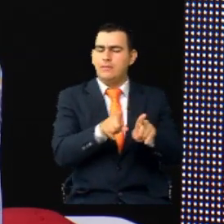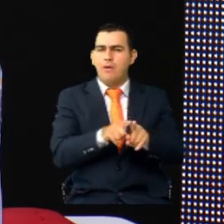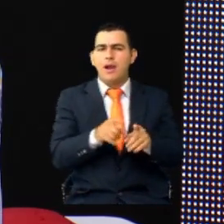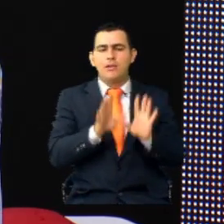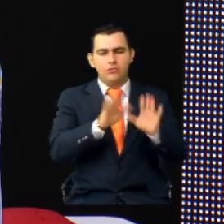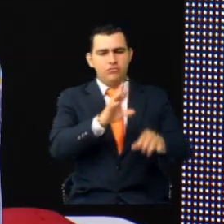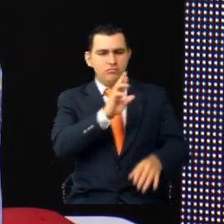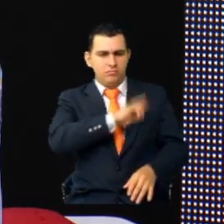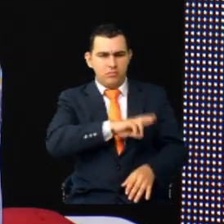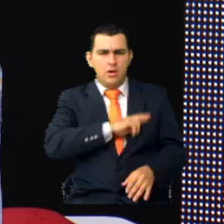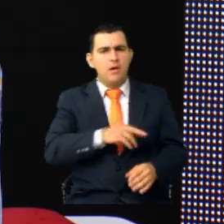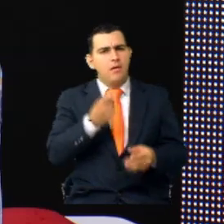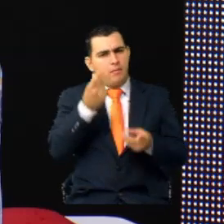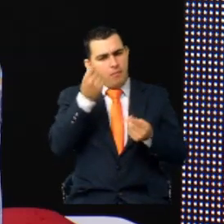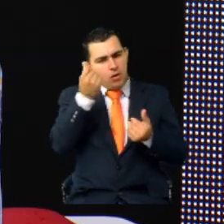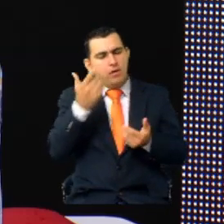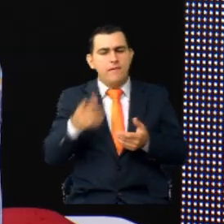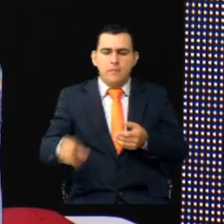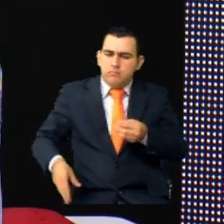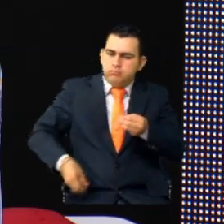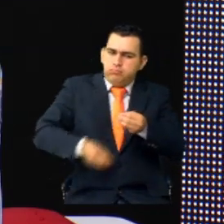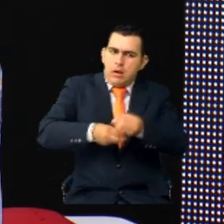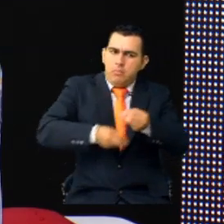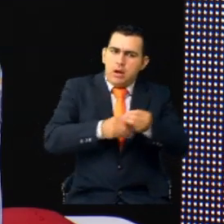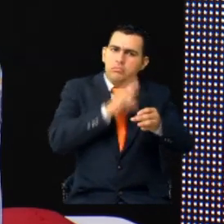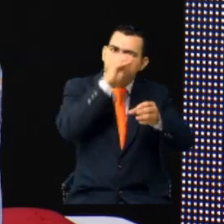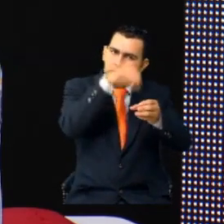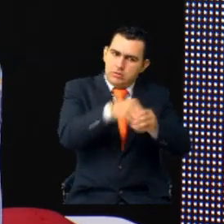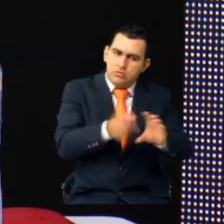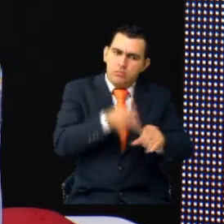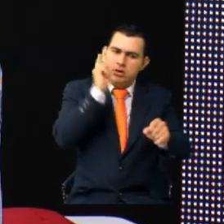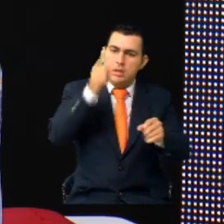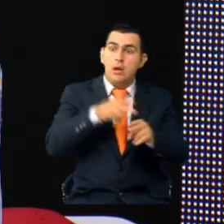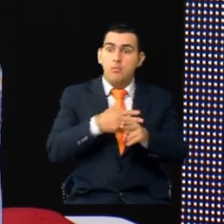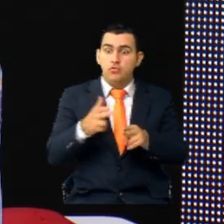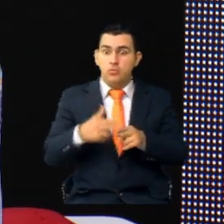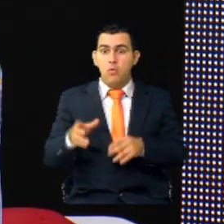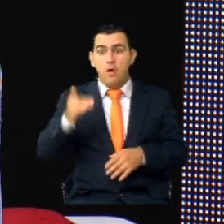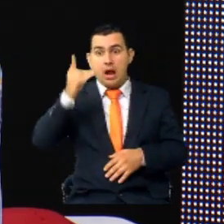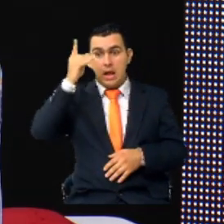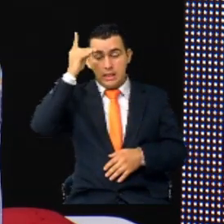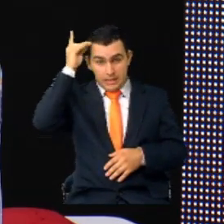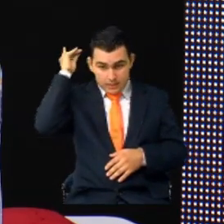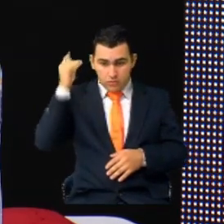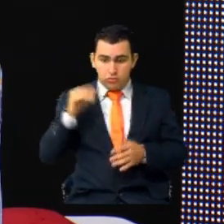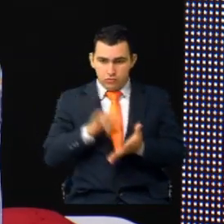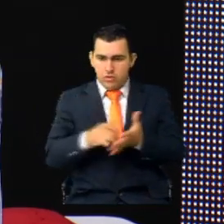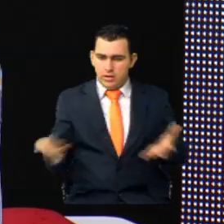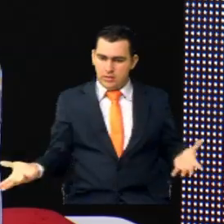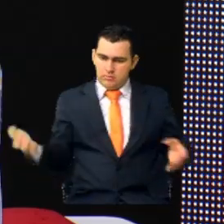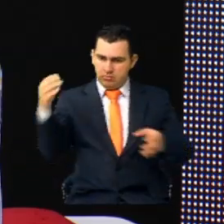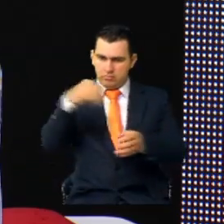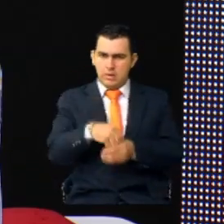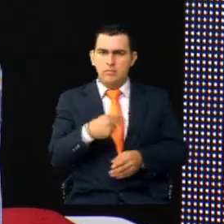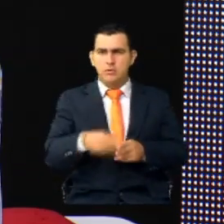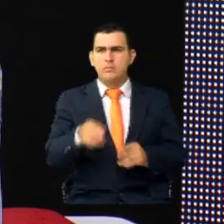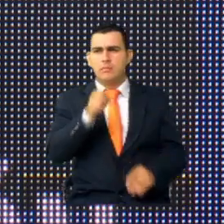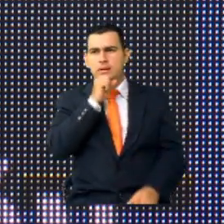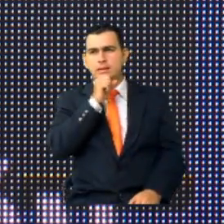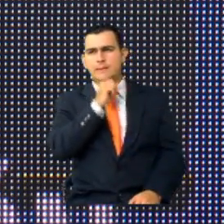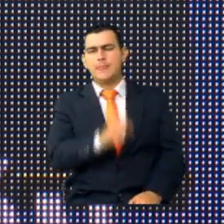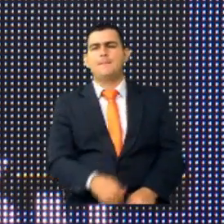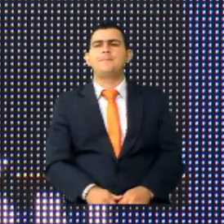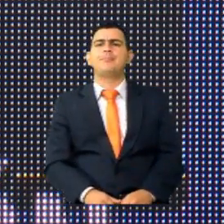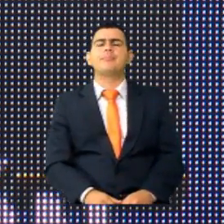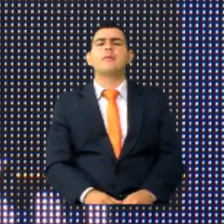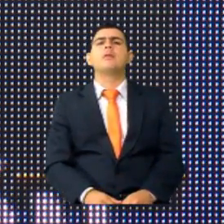de espiritualidad, y así se lo vamos a incorporar cuando Darío, a partir de enero, sea el alcalde de los barranqueños. Es